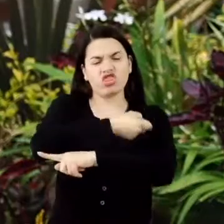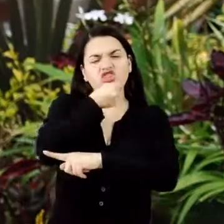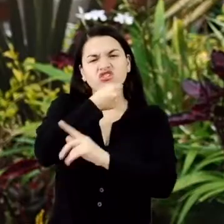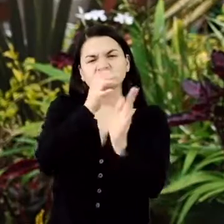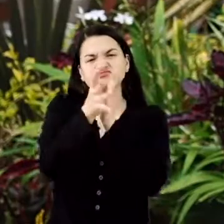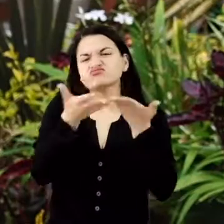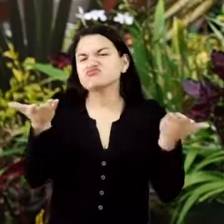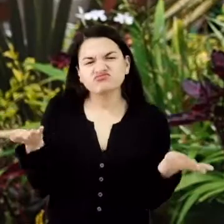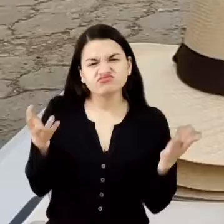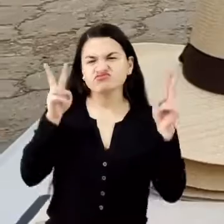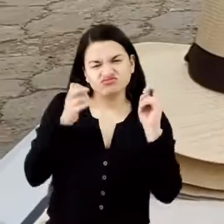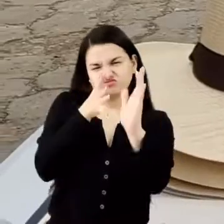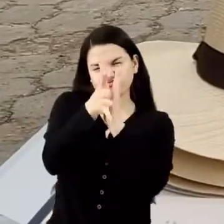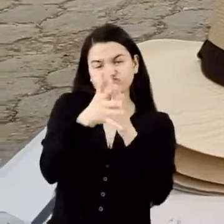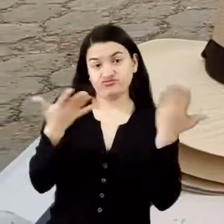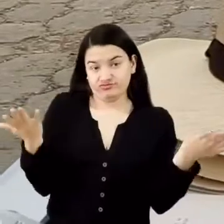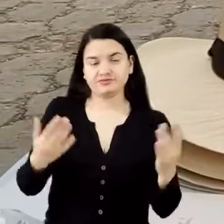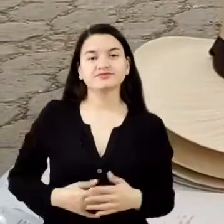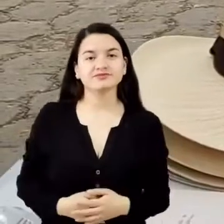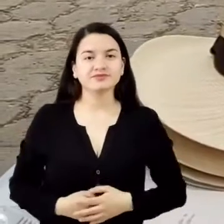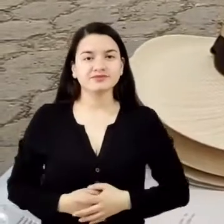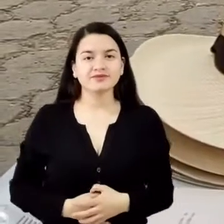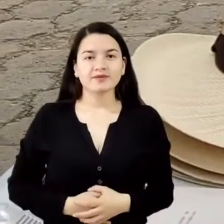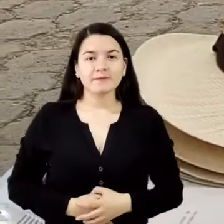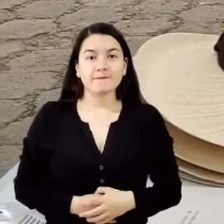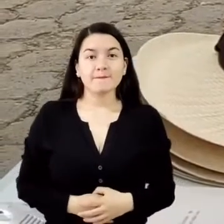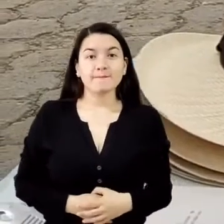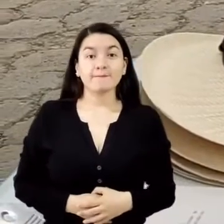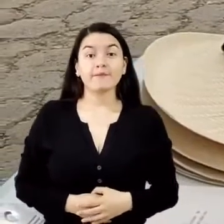Bienvenidos a nuestra nota del día.